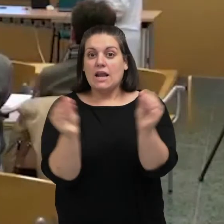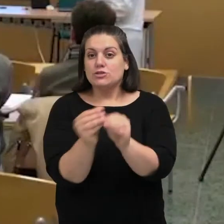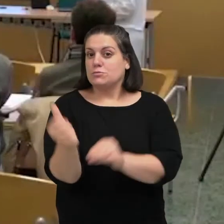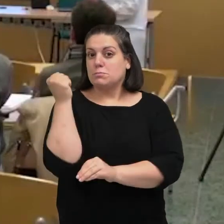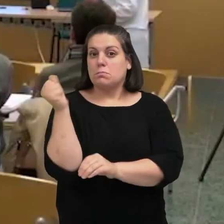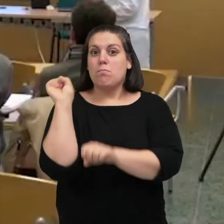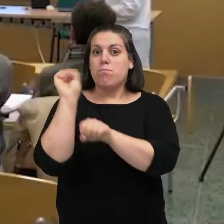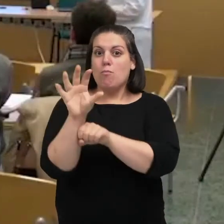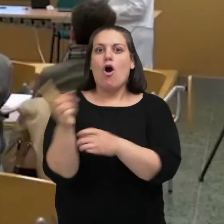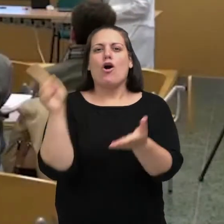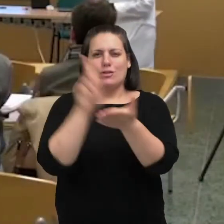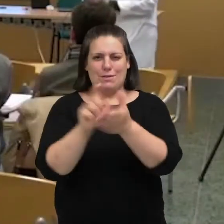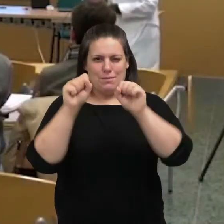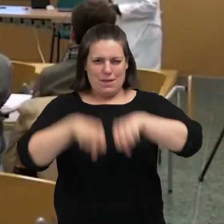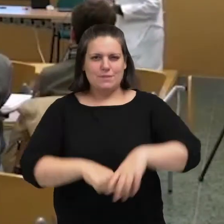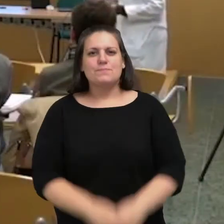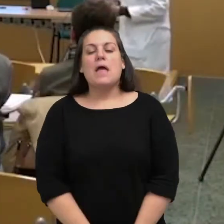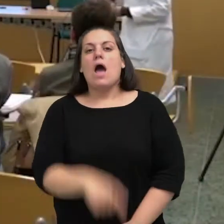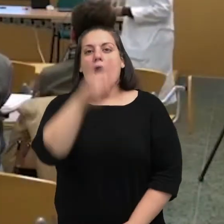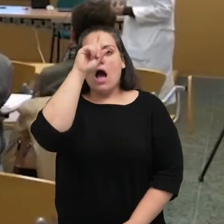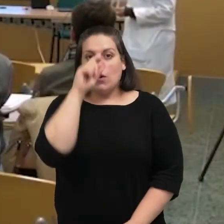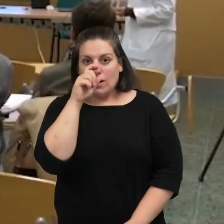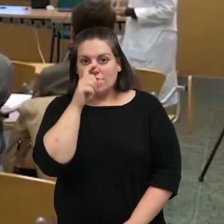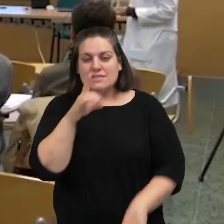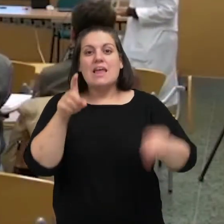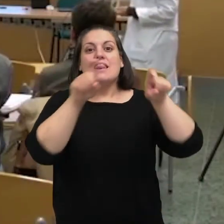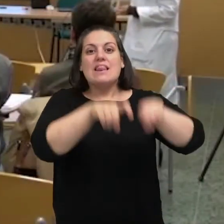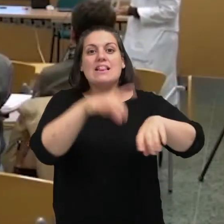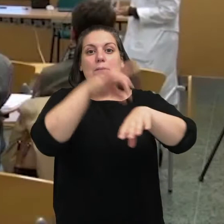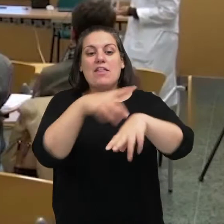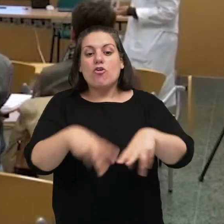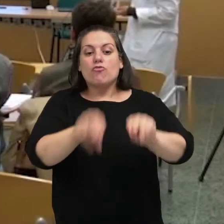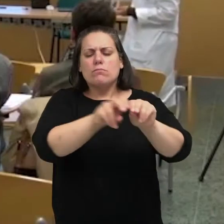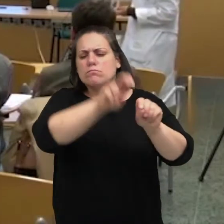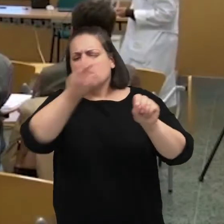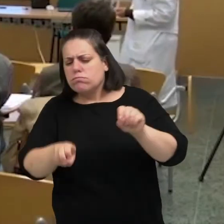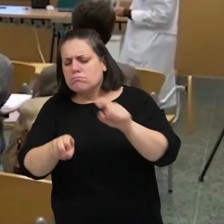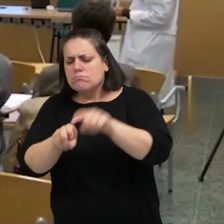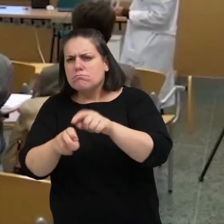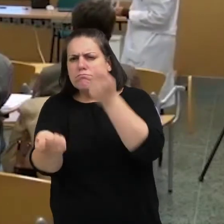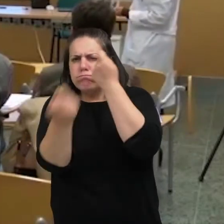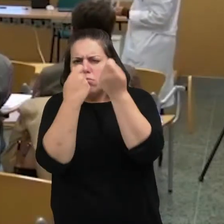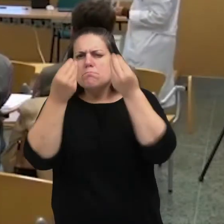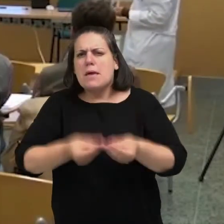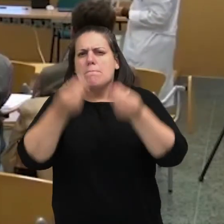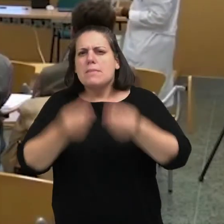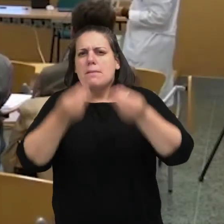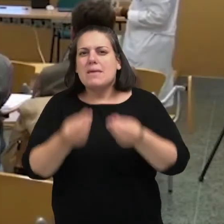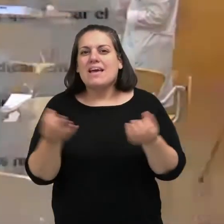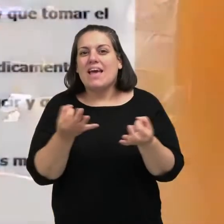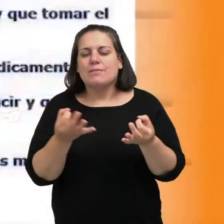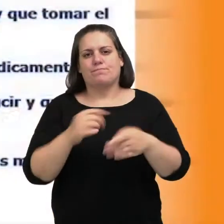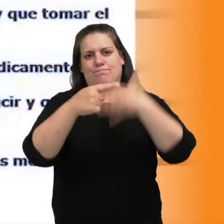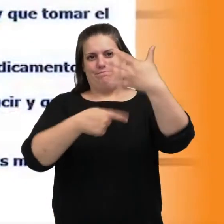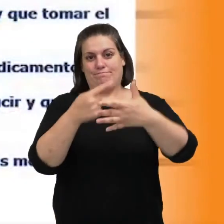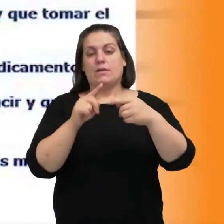En definitivas cuentas, volvemos a la diapositiva que les dije, no pueden ustedes salir nunca de su médico sin cuál es el nombre del